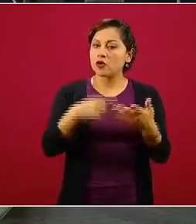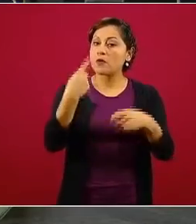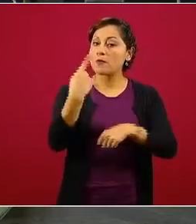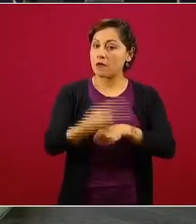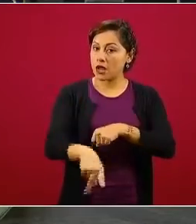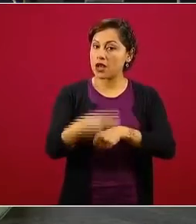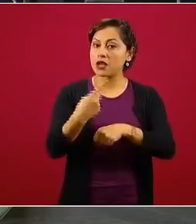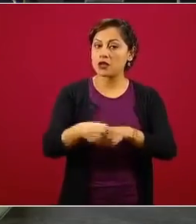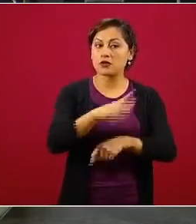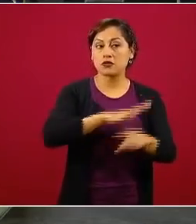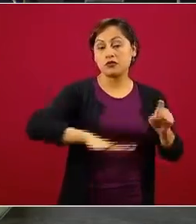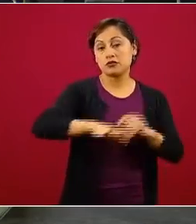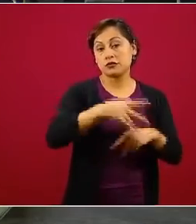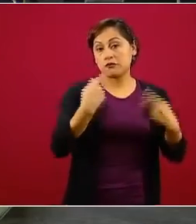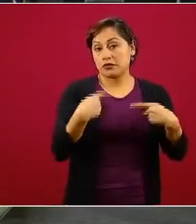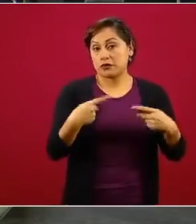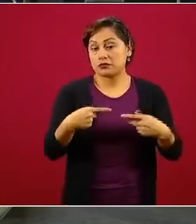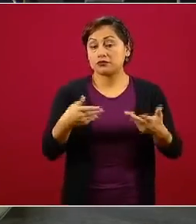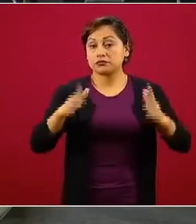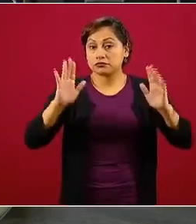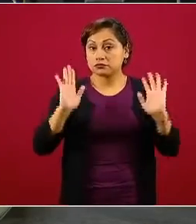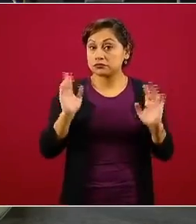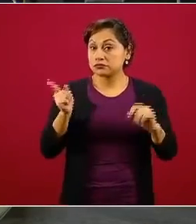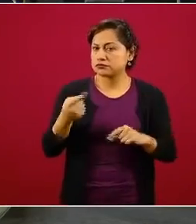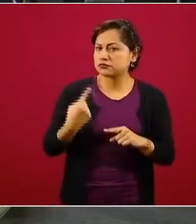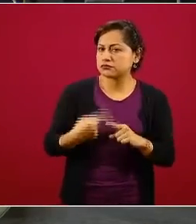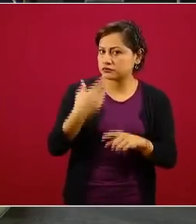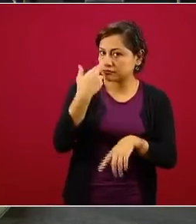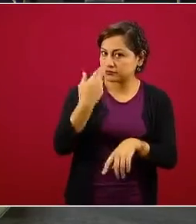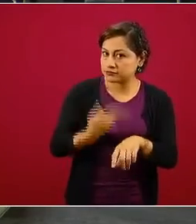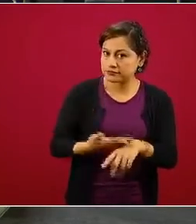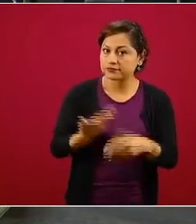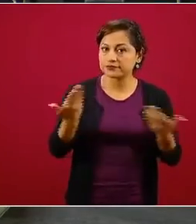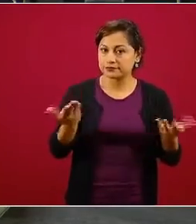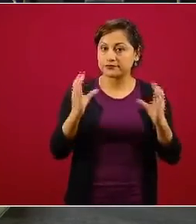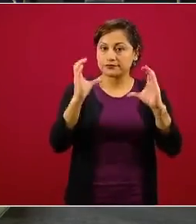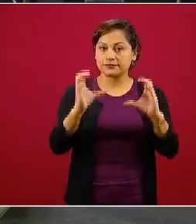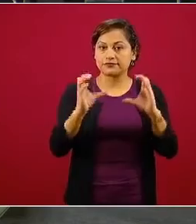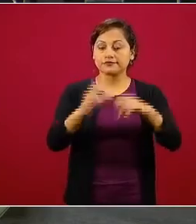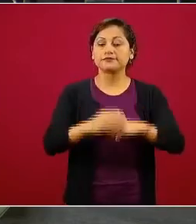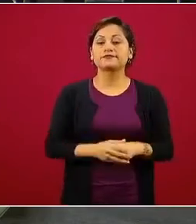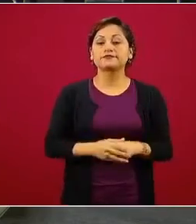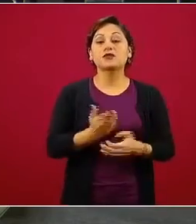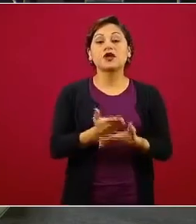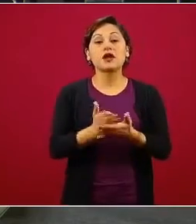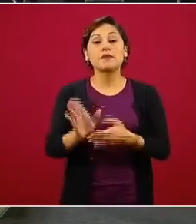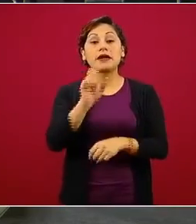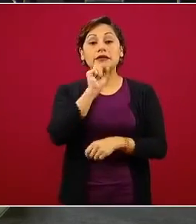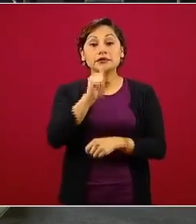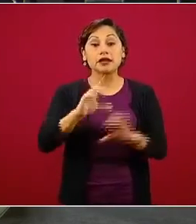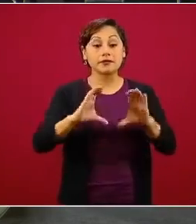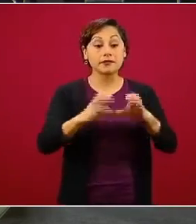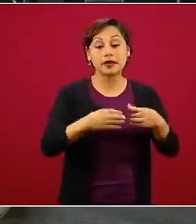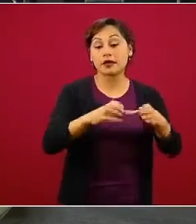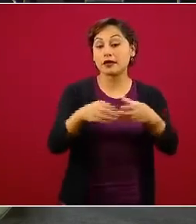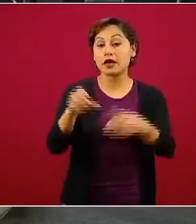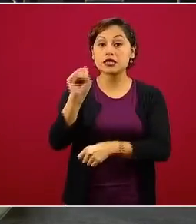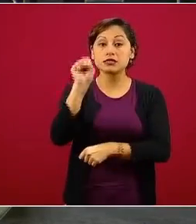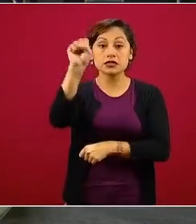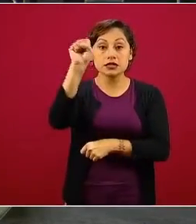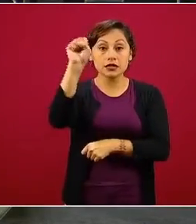responsabilidad. En ese sentido, señor, también los sindicatos están coludidos en ese